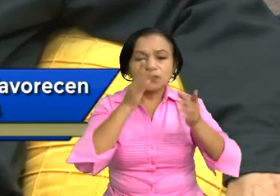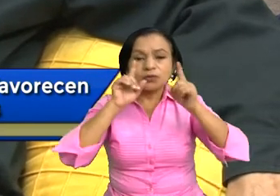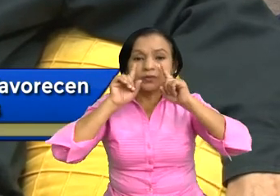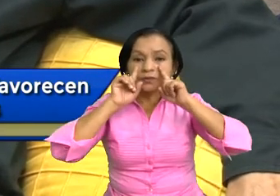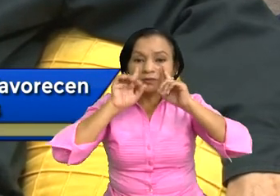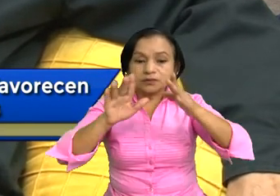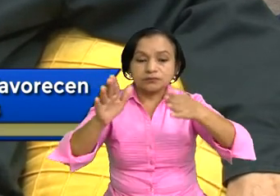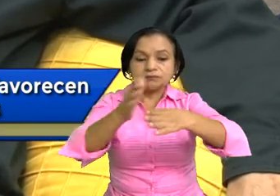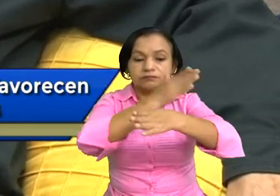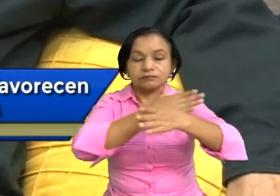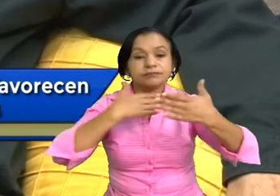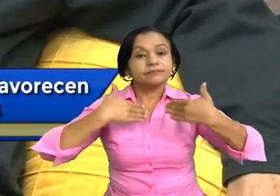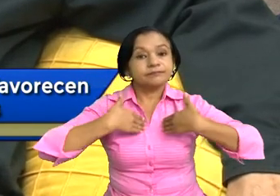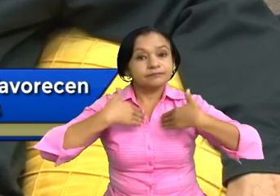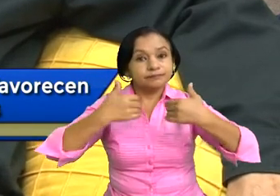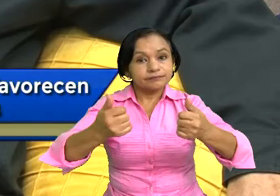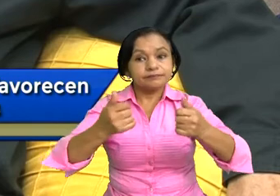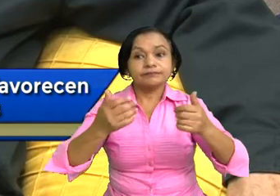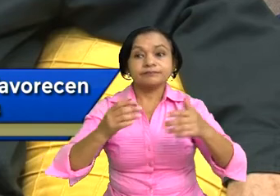prevención